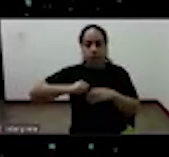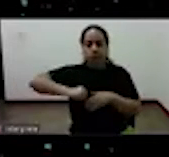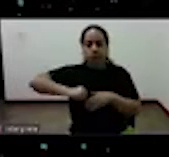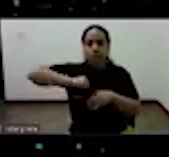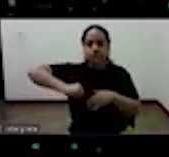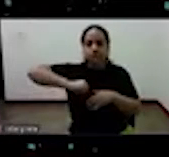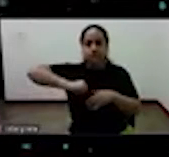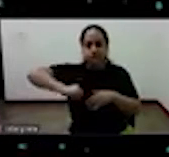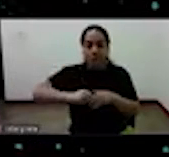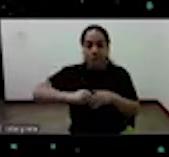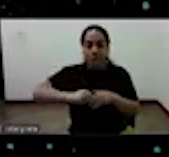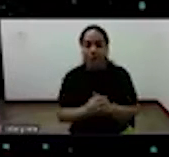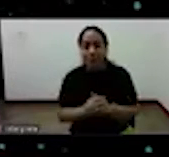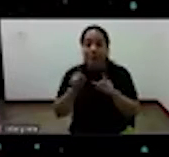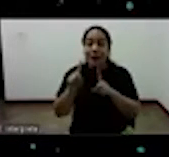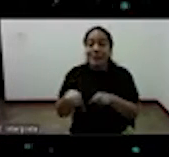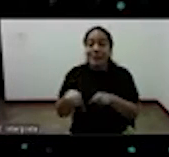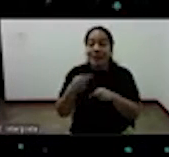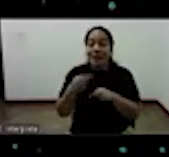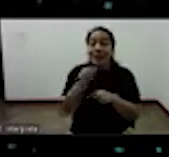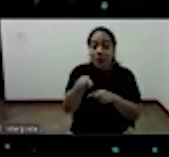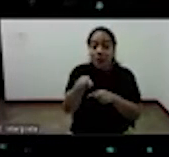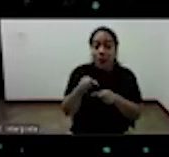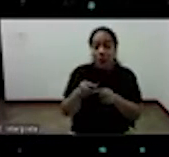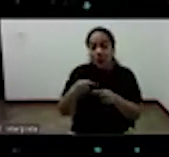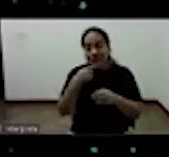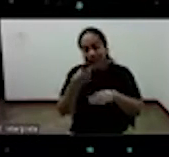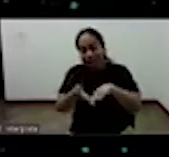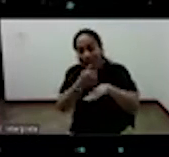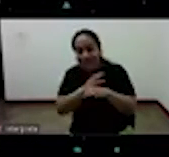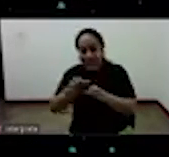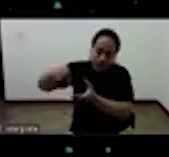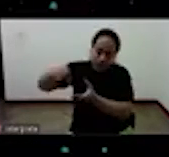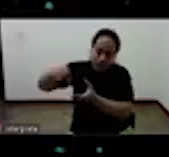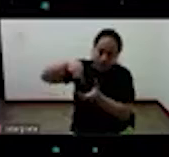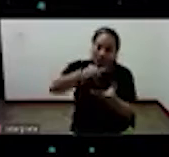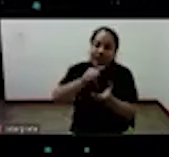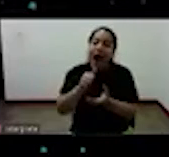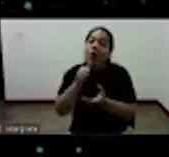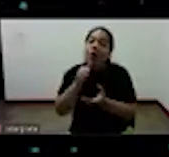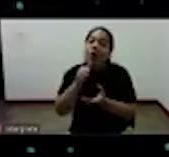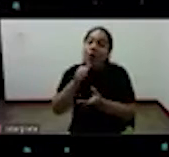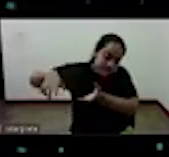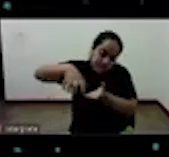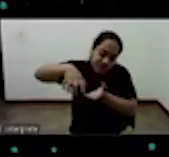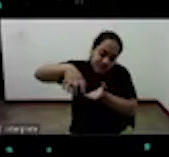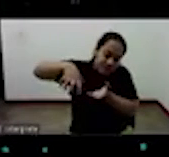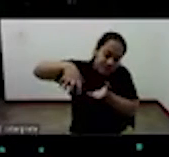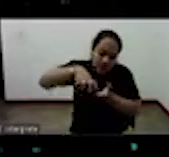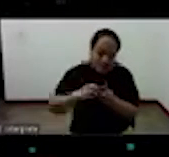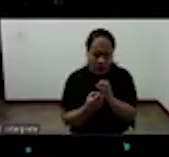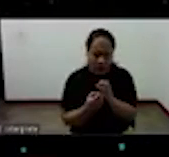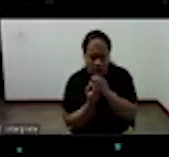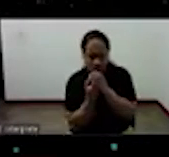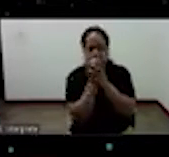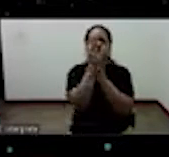También la tuba era preparada, se llenaba de agua brutalmente para que sonara de una manera